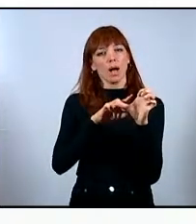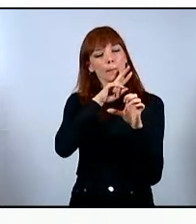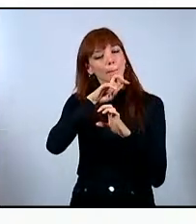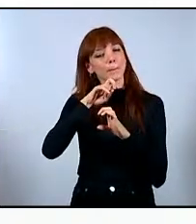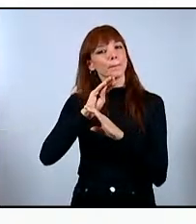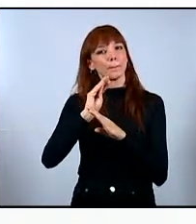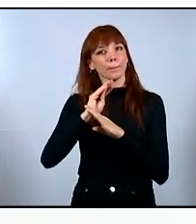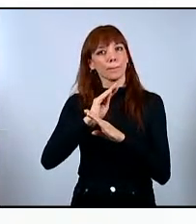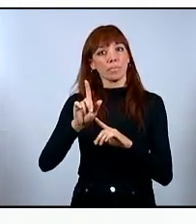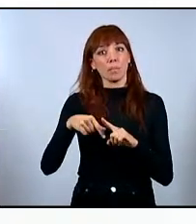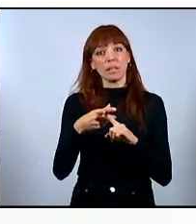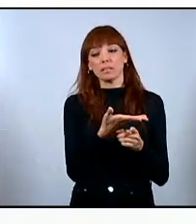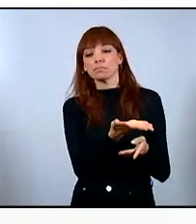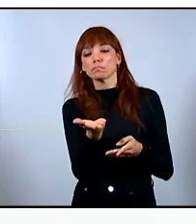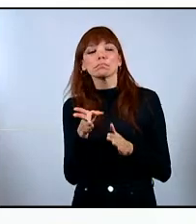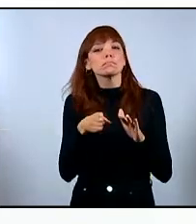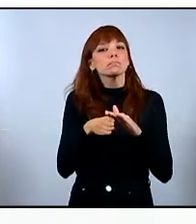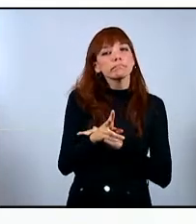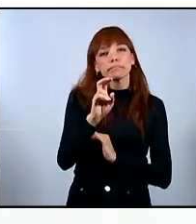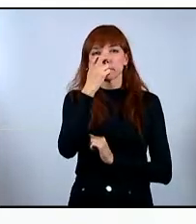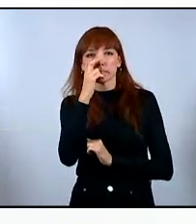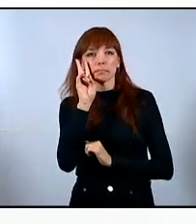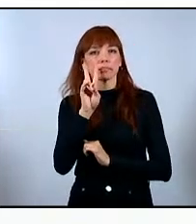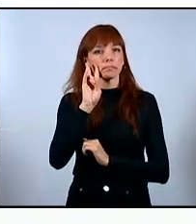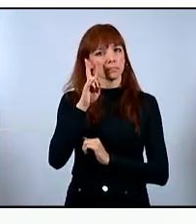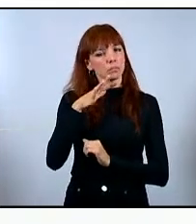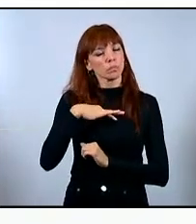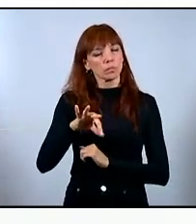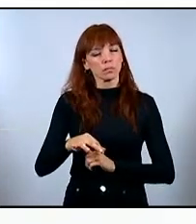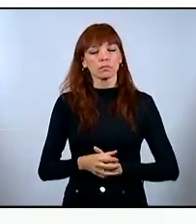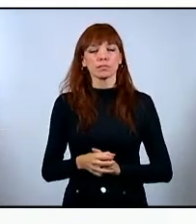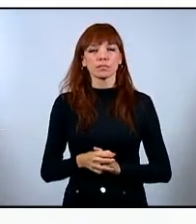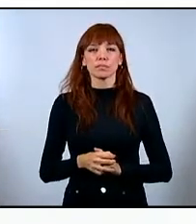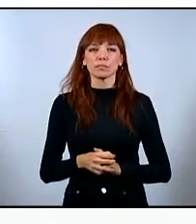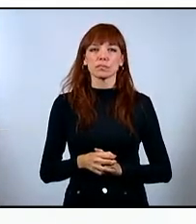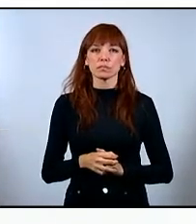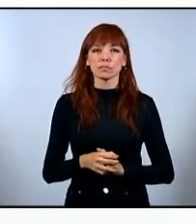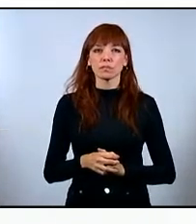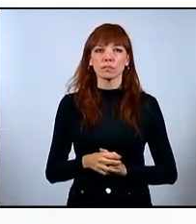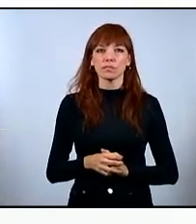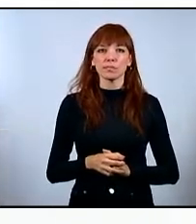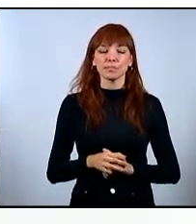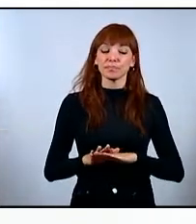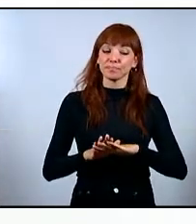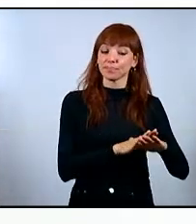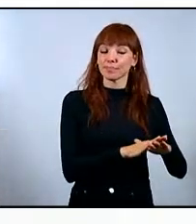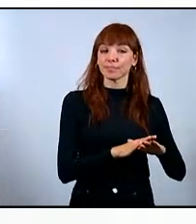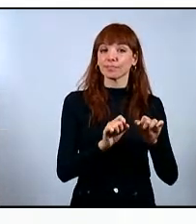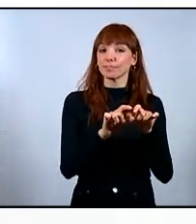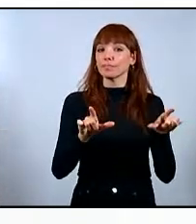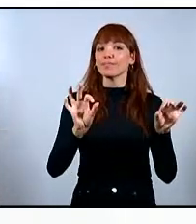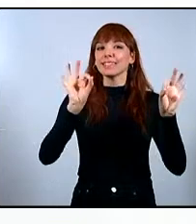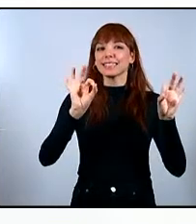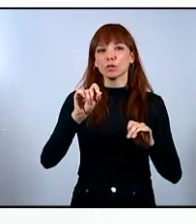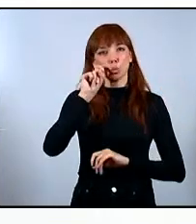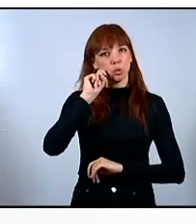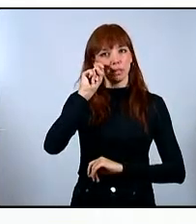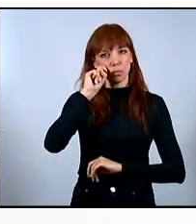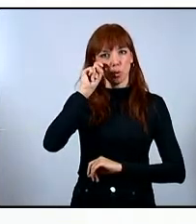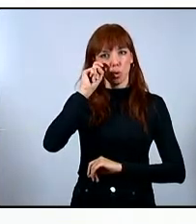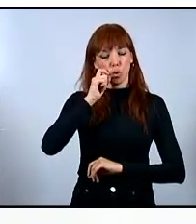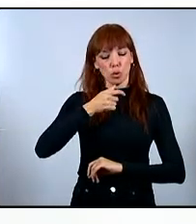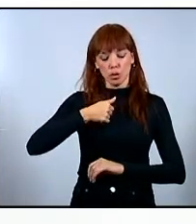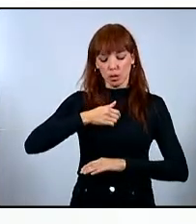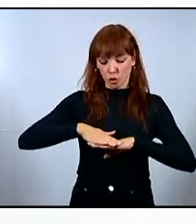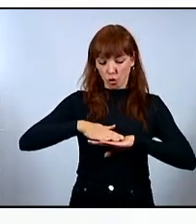acceso a los archivos y a los registros administrativos. En el área de turismo, nuestro Gobierno está trabajando